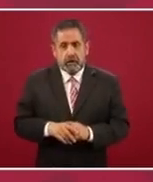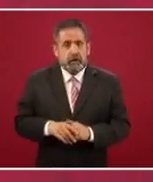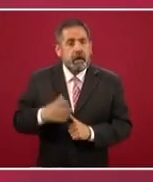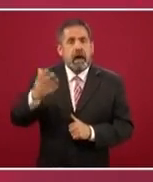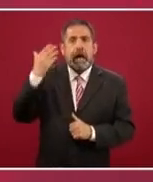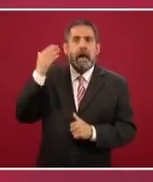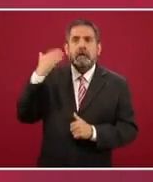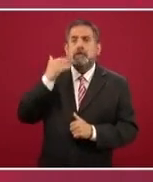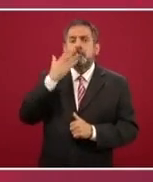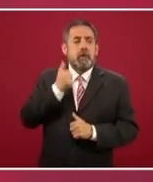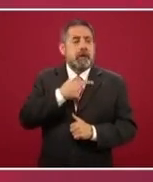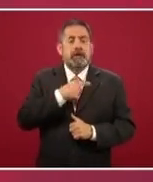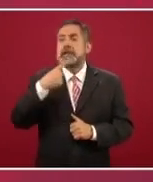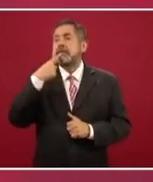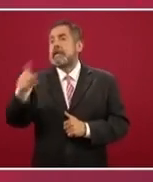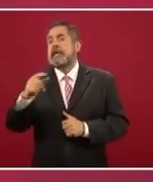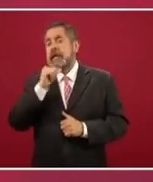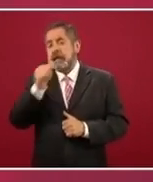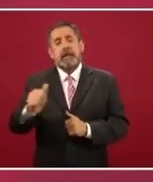ninguna queja.